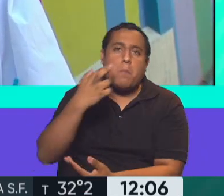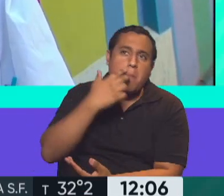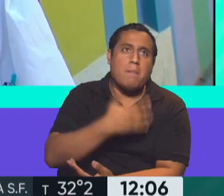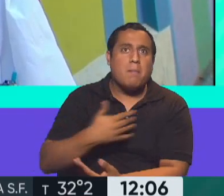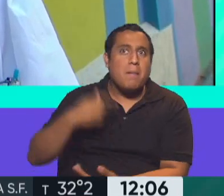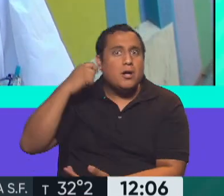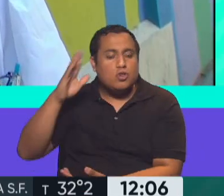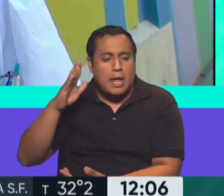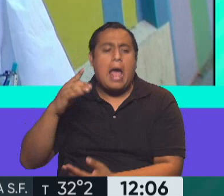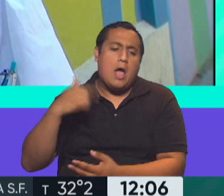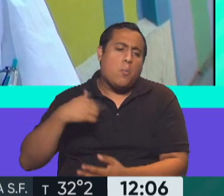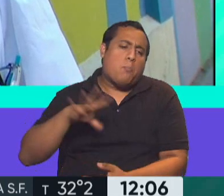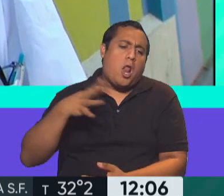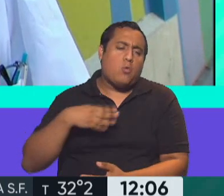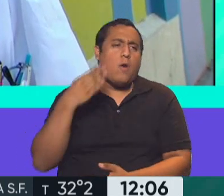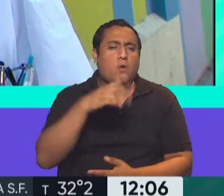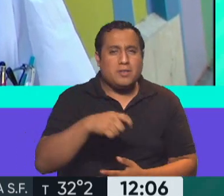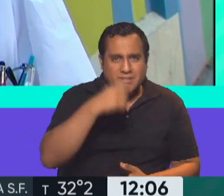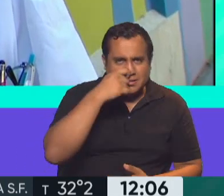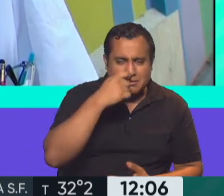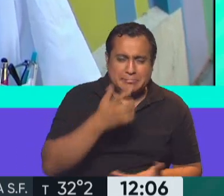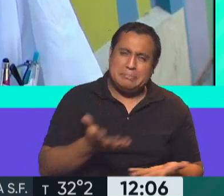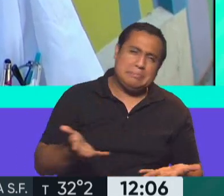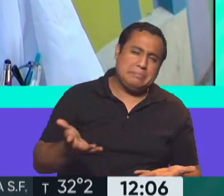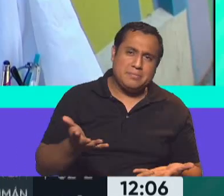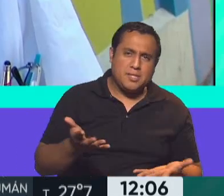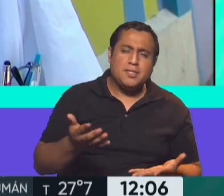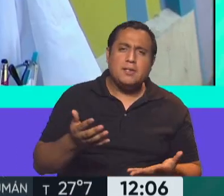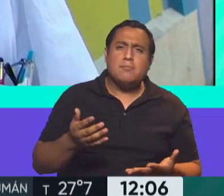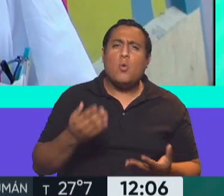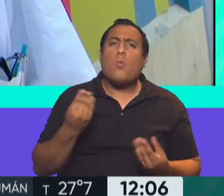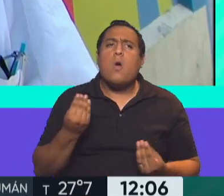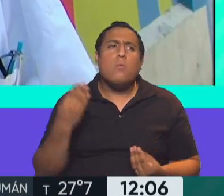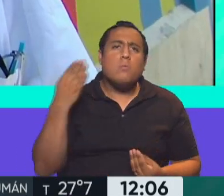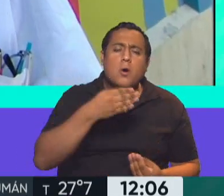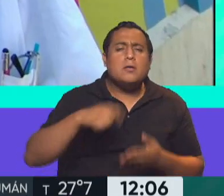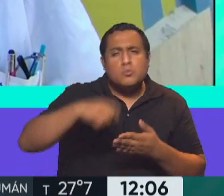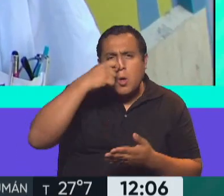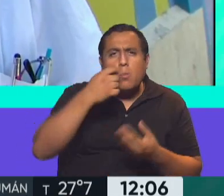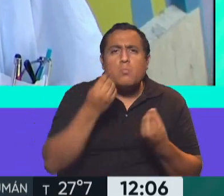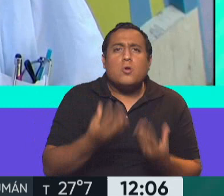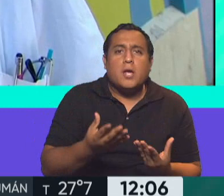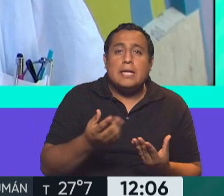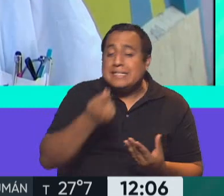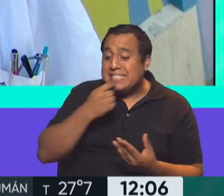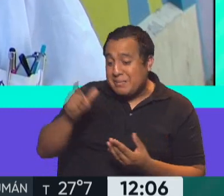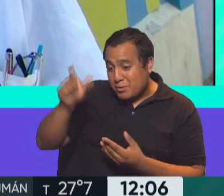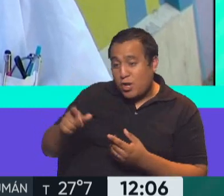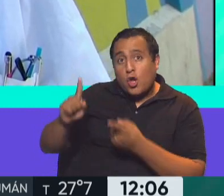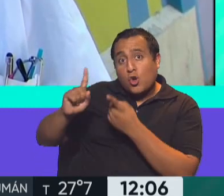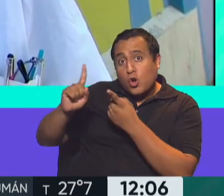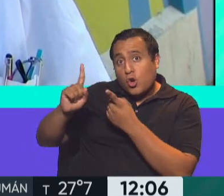mayores. ¿Cuándo únicamente hay que ir a testearse? ¿Cuando hay un contacto estrecho y además síntomas o contacto estrecho